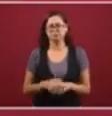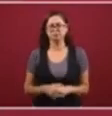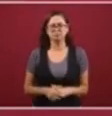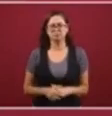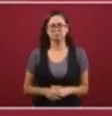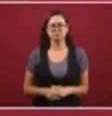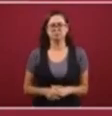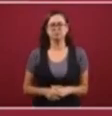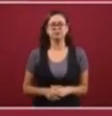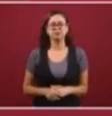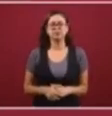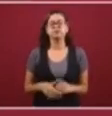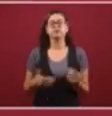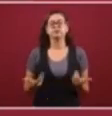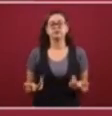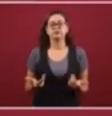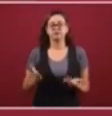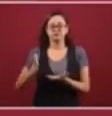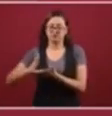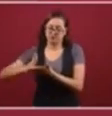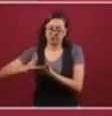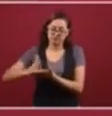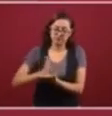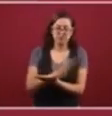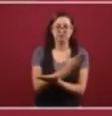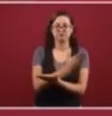y se va a conservar.